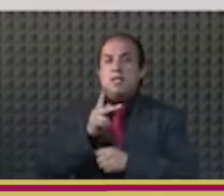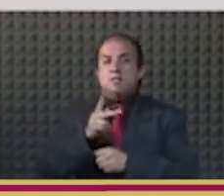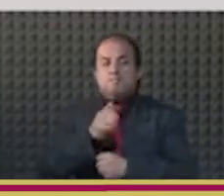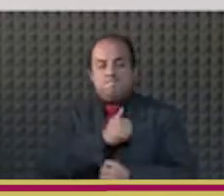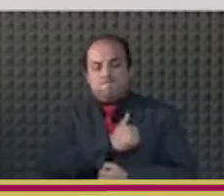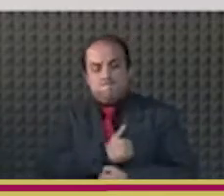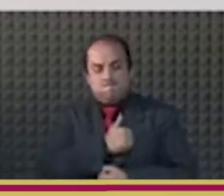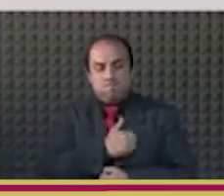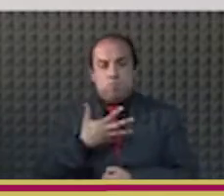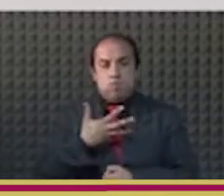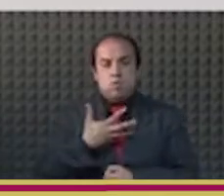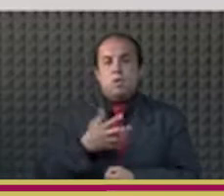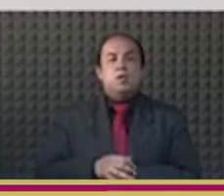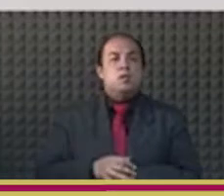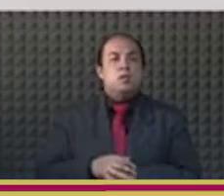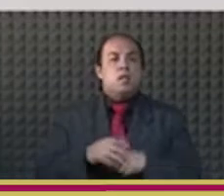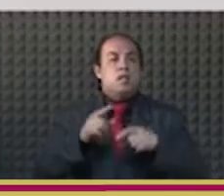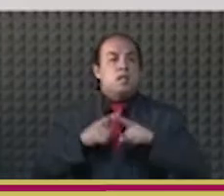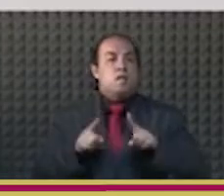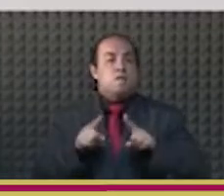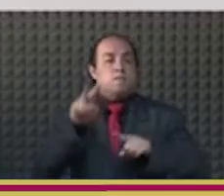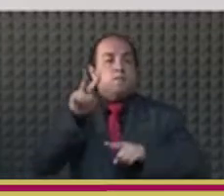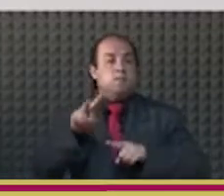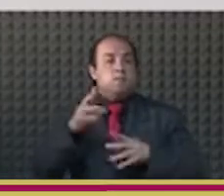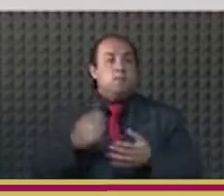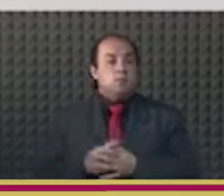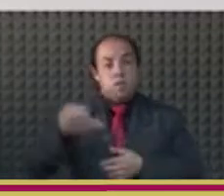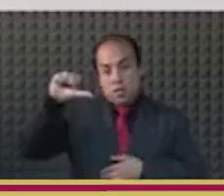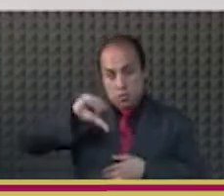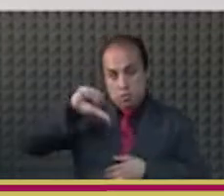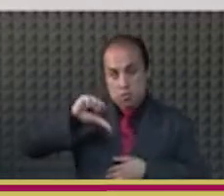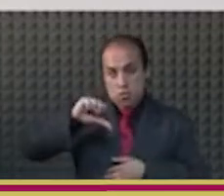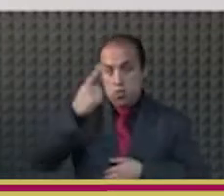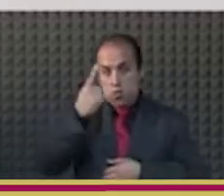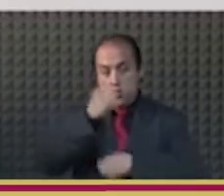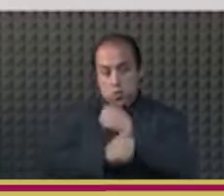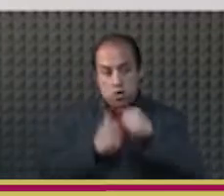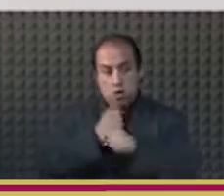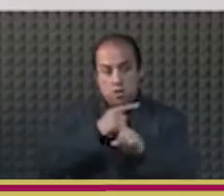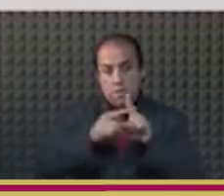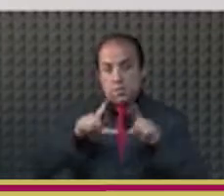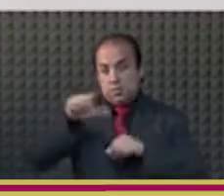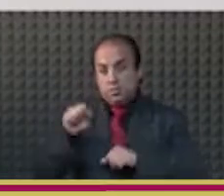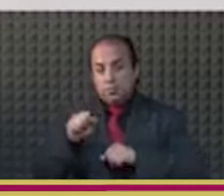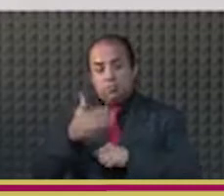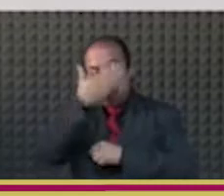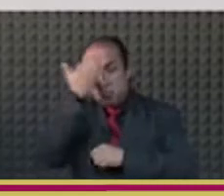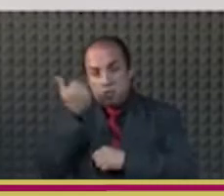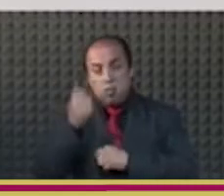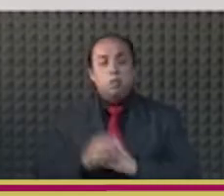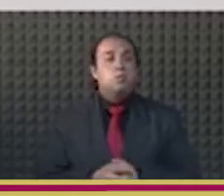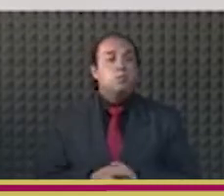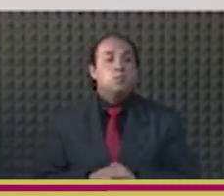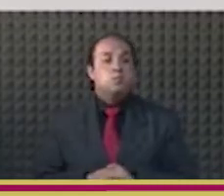Desafortunadamente tuvimos que enfrentar una realidad muy diferente, en la que incluso el día de hoy, un año y medio después, no sabemos a